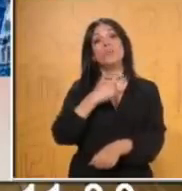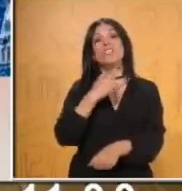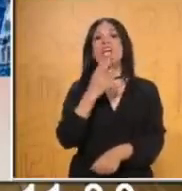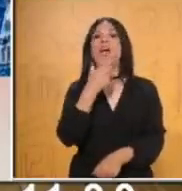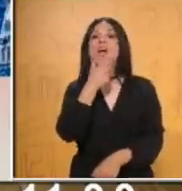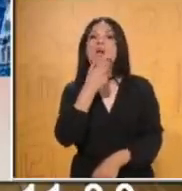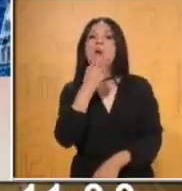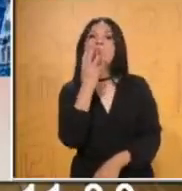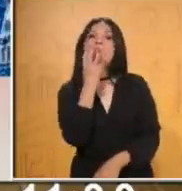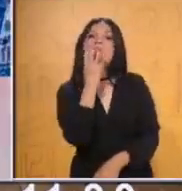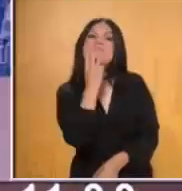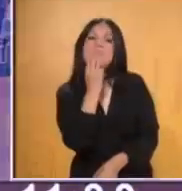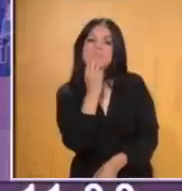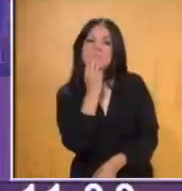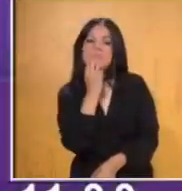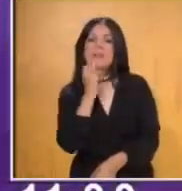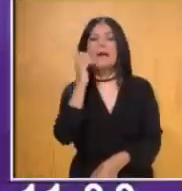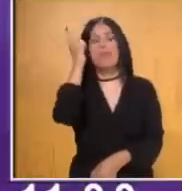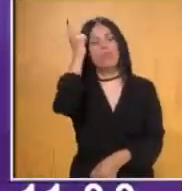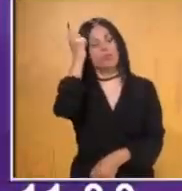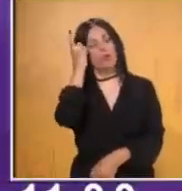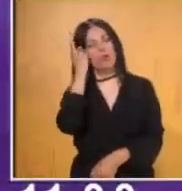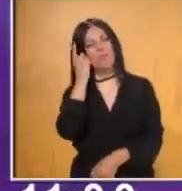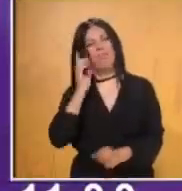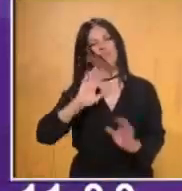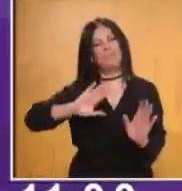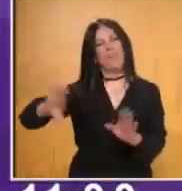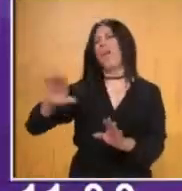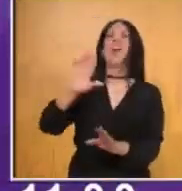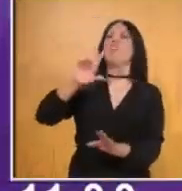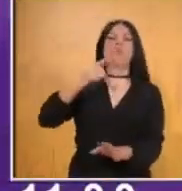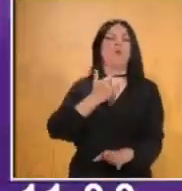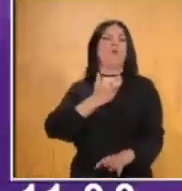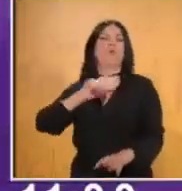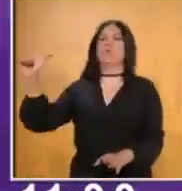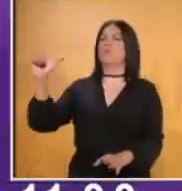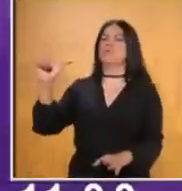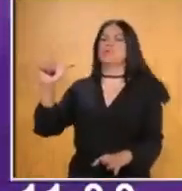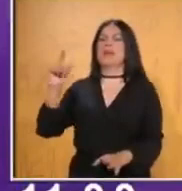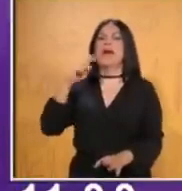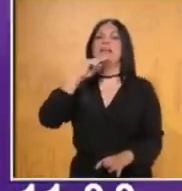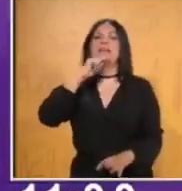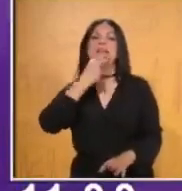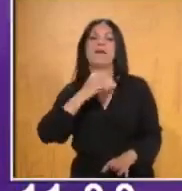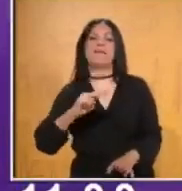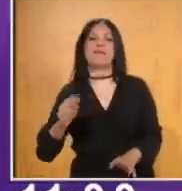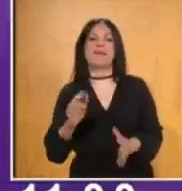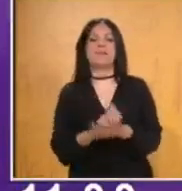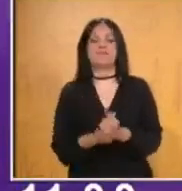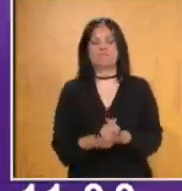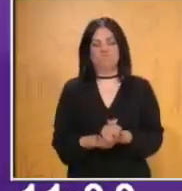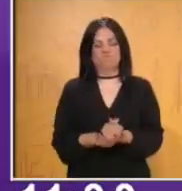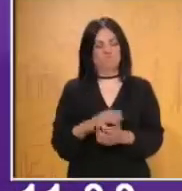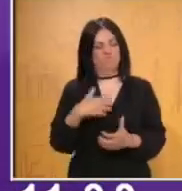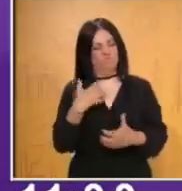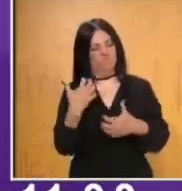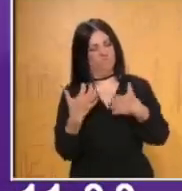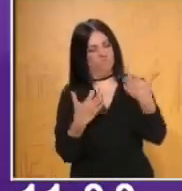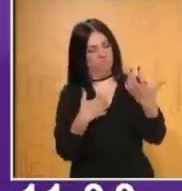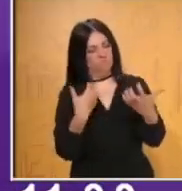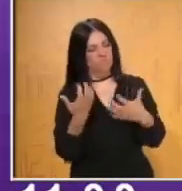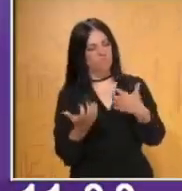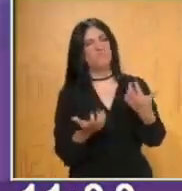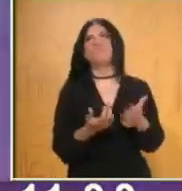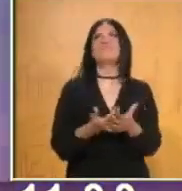de Navidad con su sobrino y su hermosa familia. Scrooge se duerme refunfuñando y pensando en